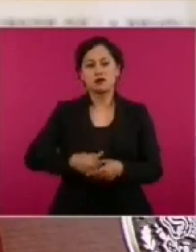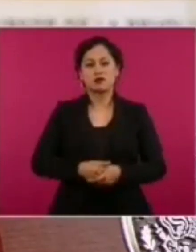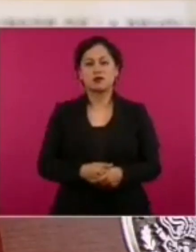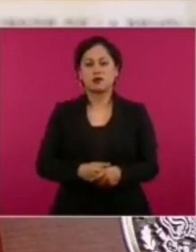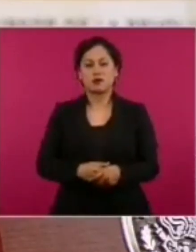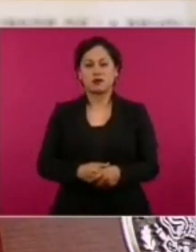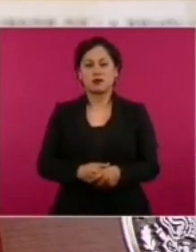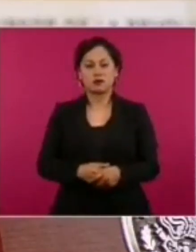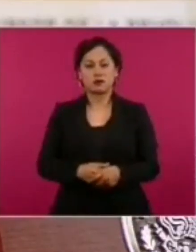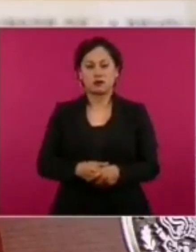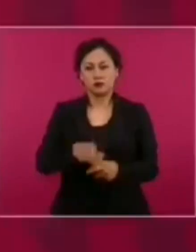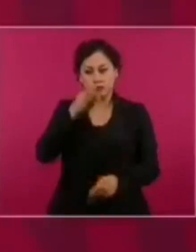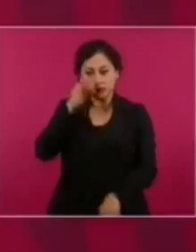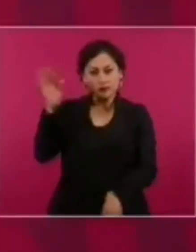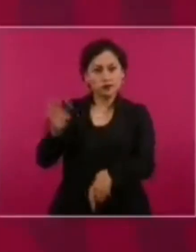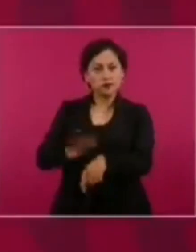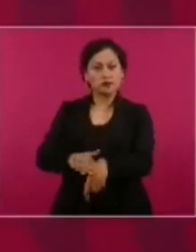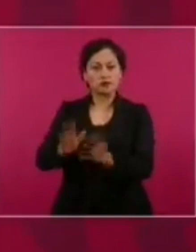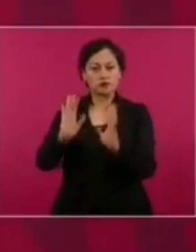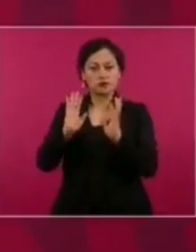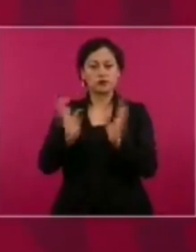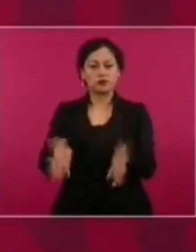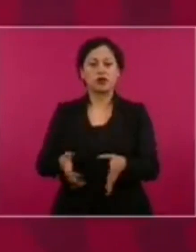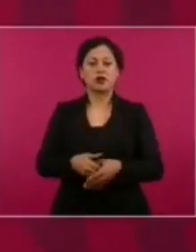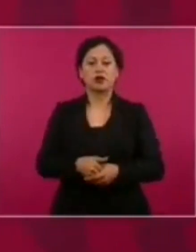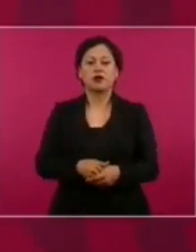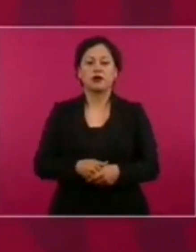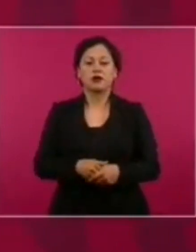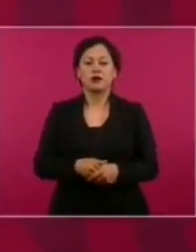ya ahí tienen casa